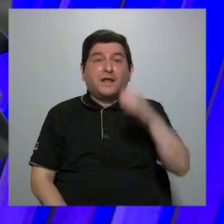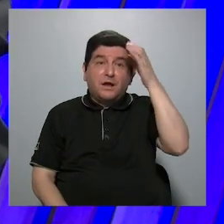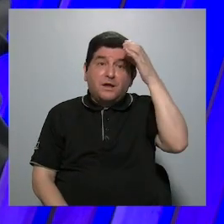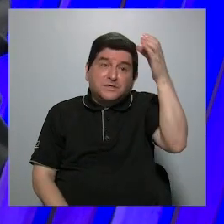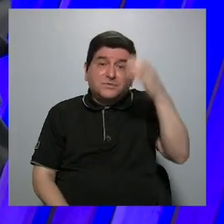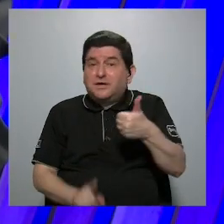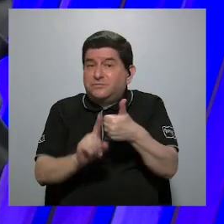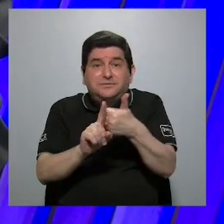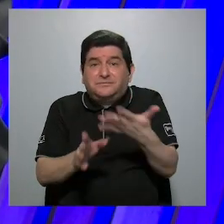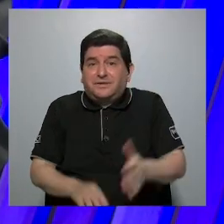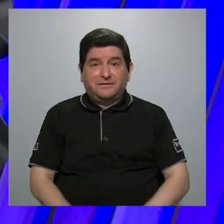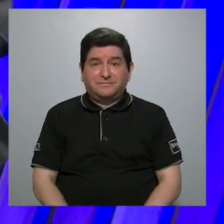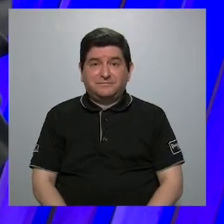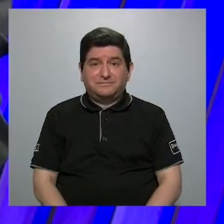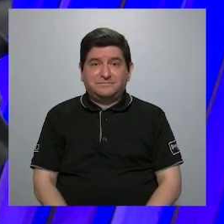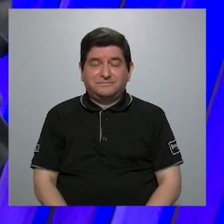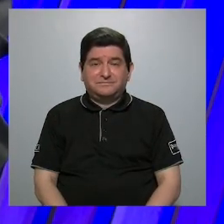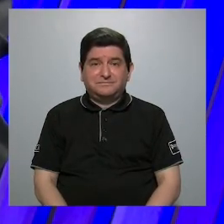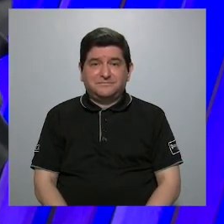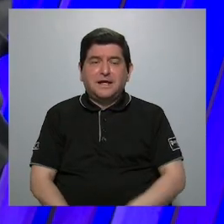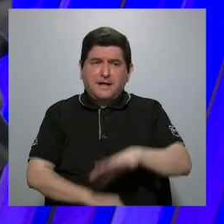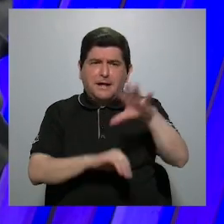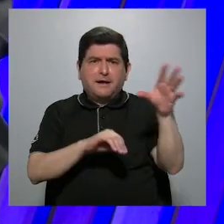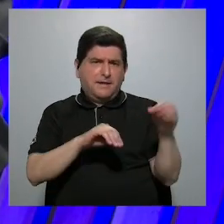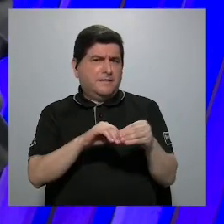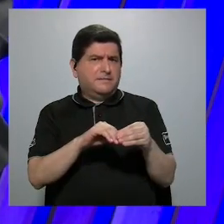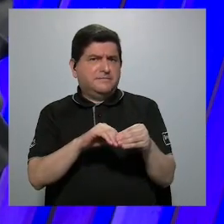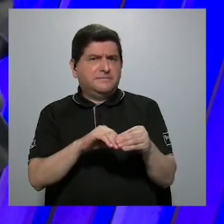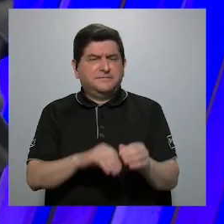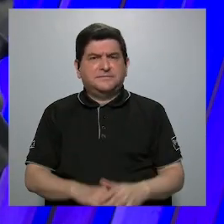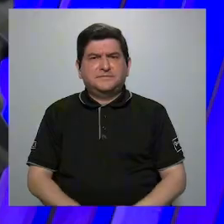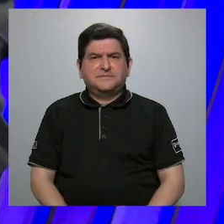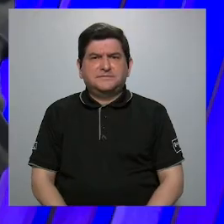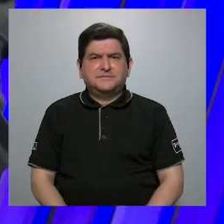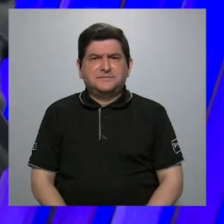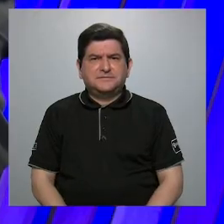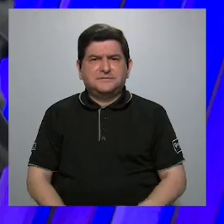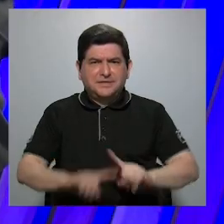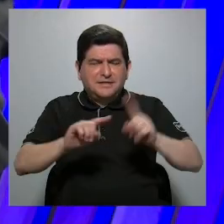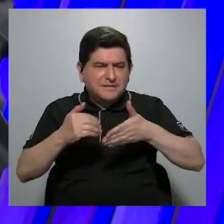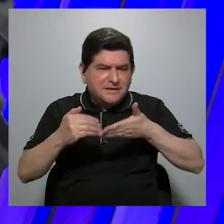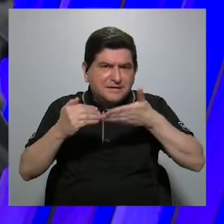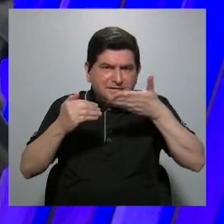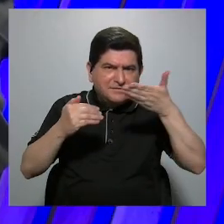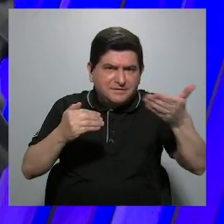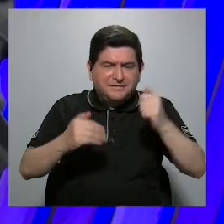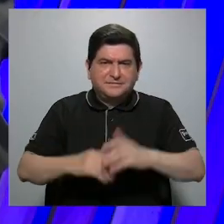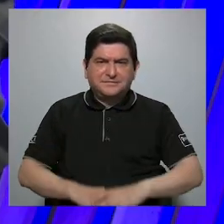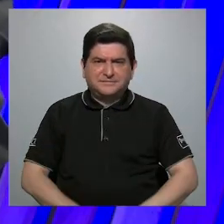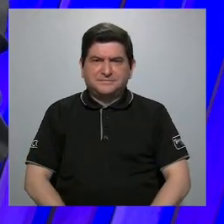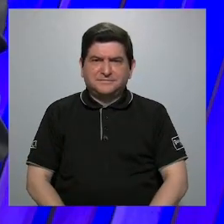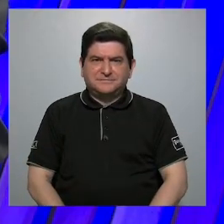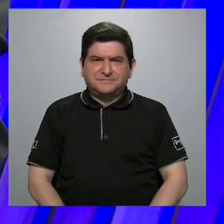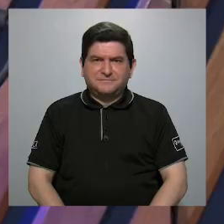es una cultura. Me parece que además de muchas otras cosas,